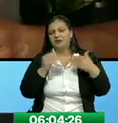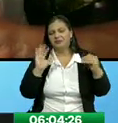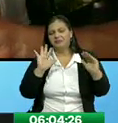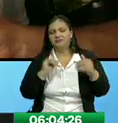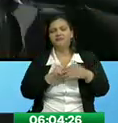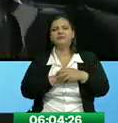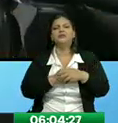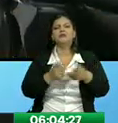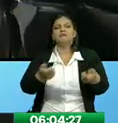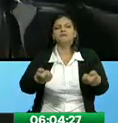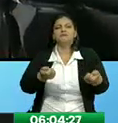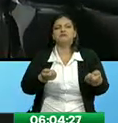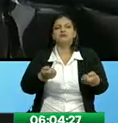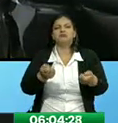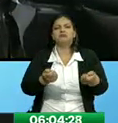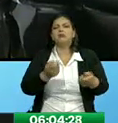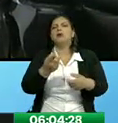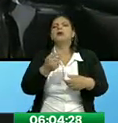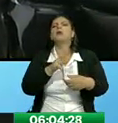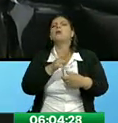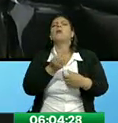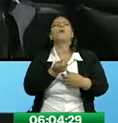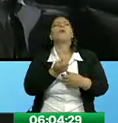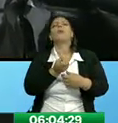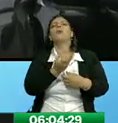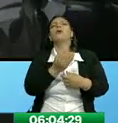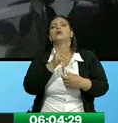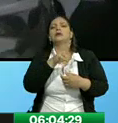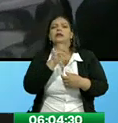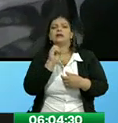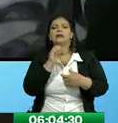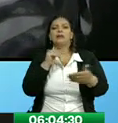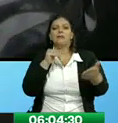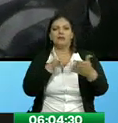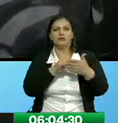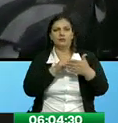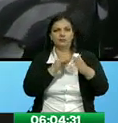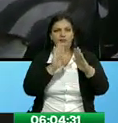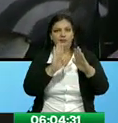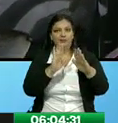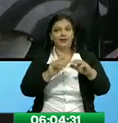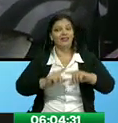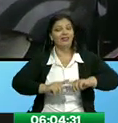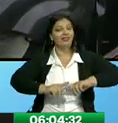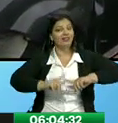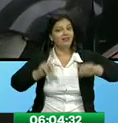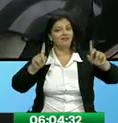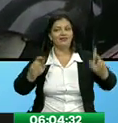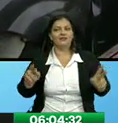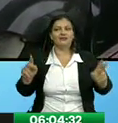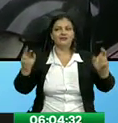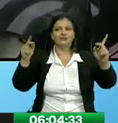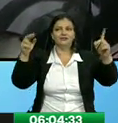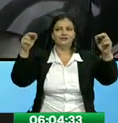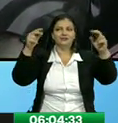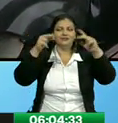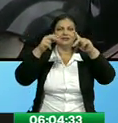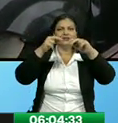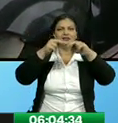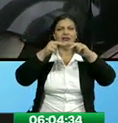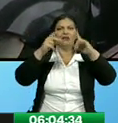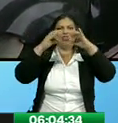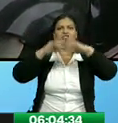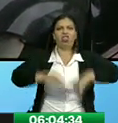Yeah. Por esa volqueta. Chuta, mucho. Para comparado con 600 y pico de miles que vale la parada de